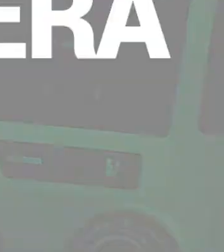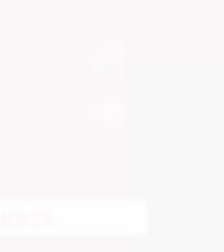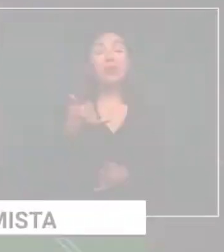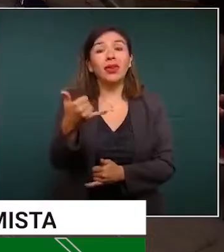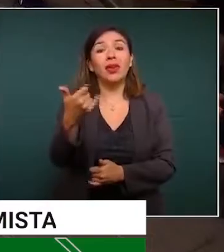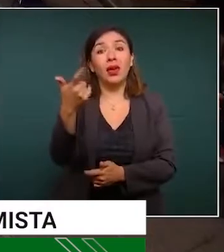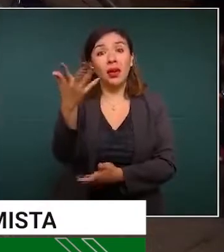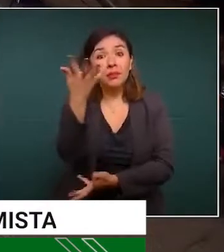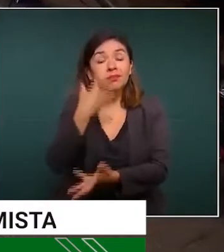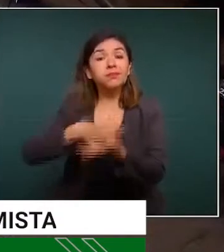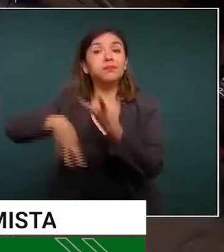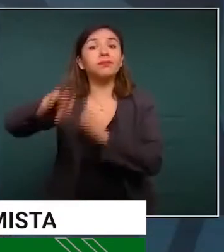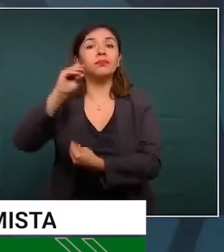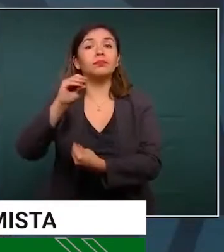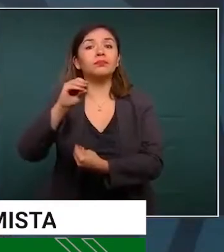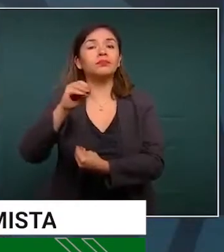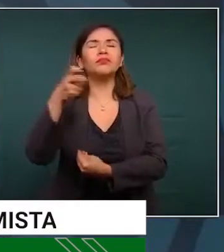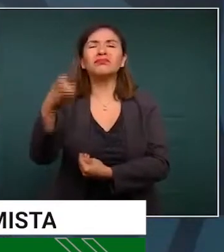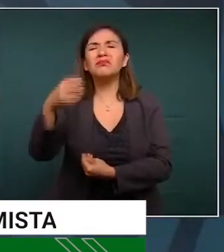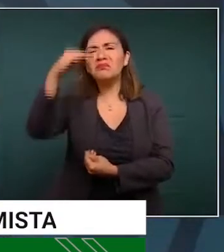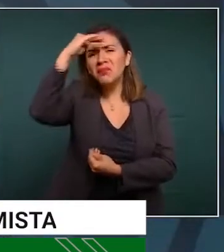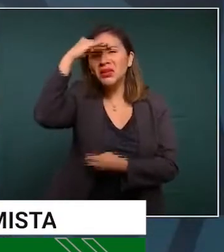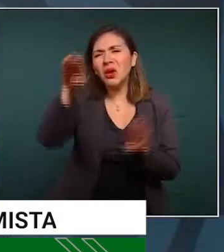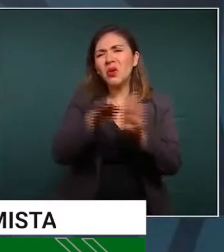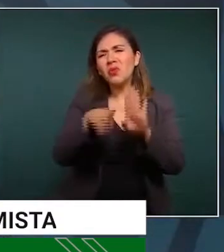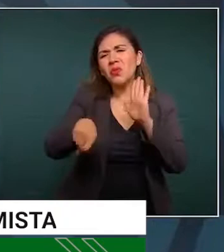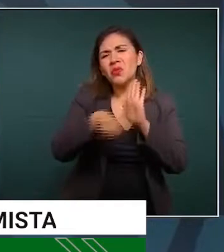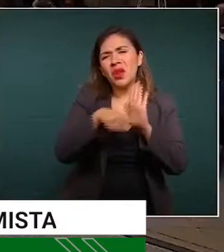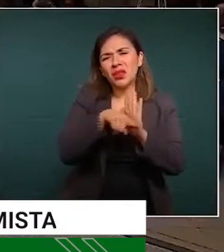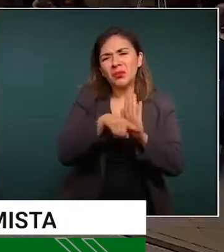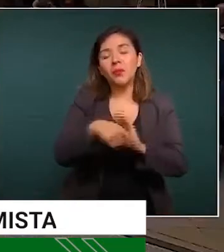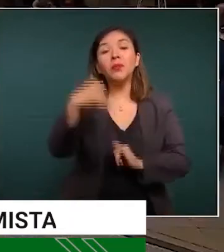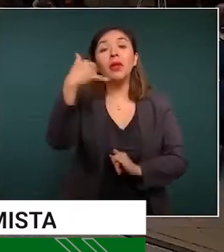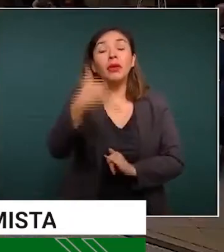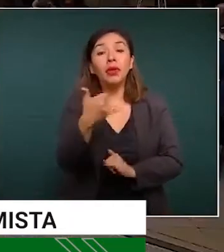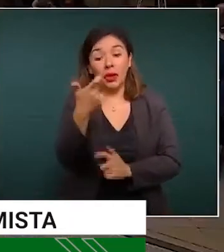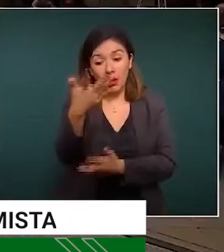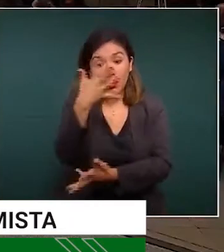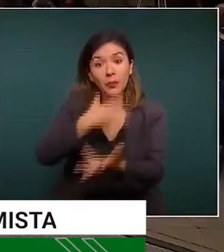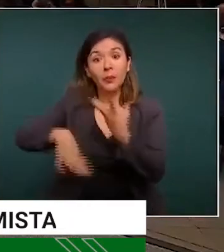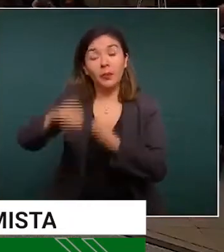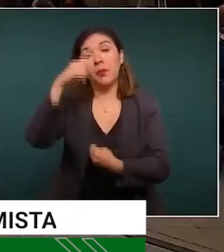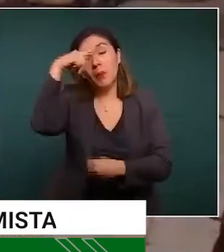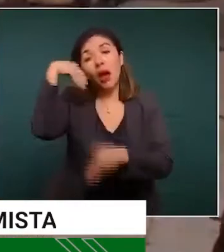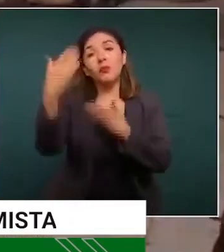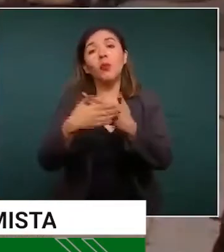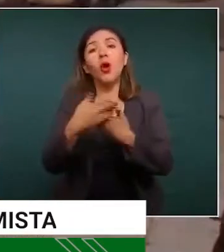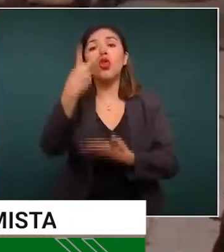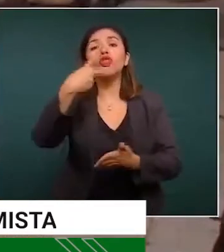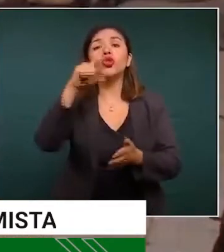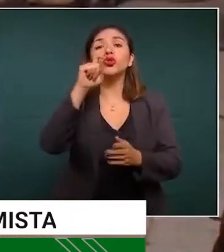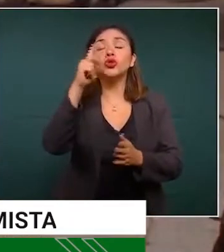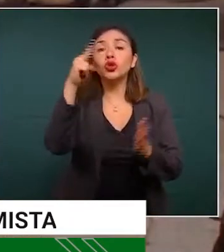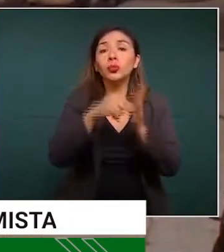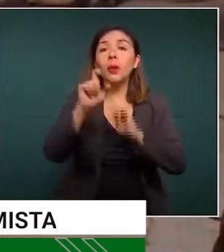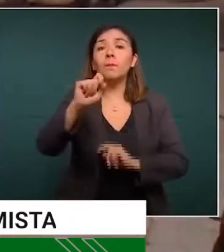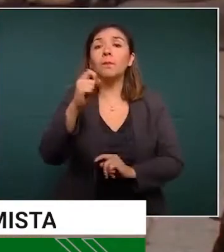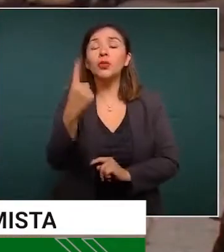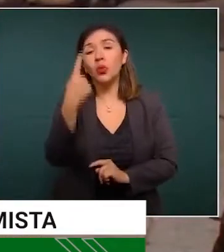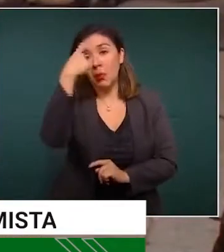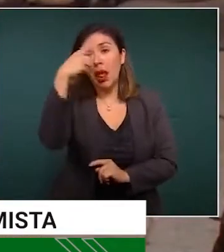mañanera. Y ante el pronóstico del Fondo Monetario Internacional de que para México se estima una caída del Producto Interno Bruto en 2020